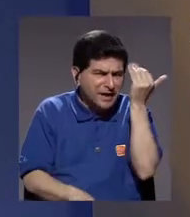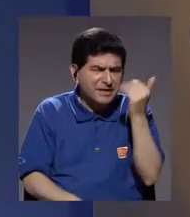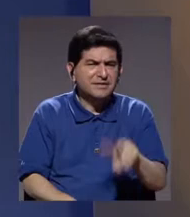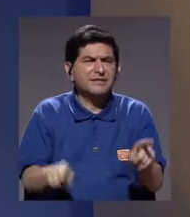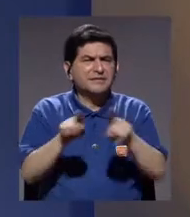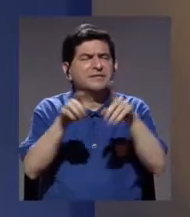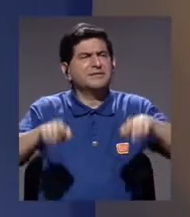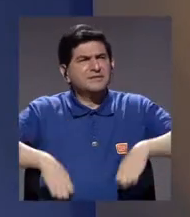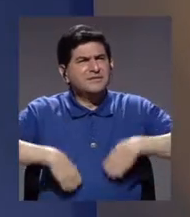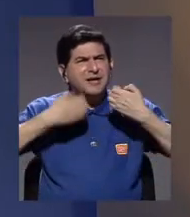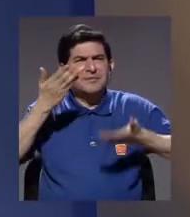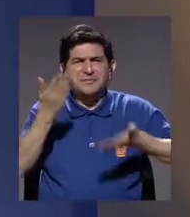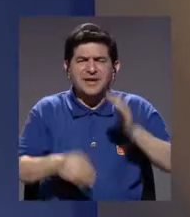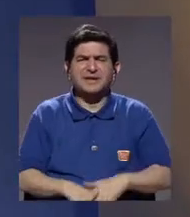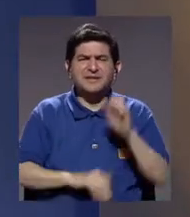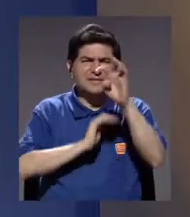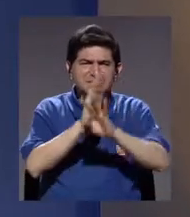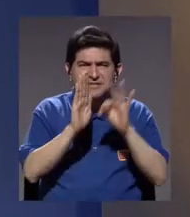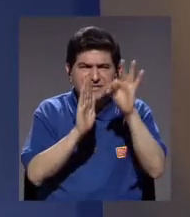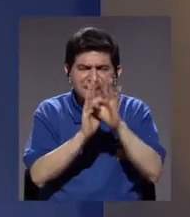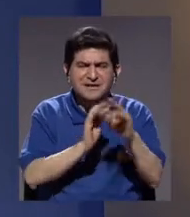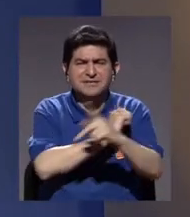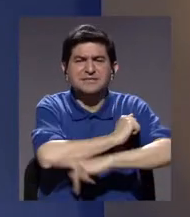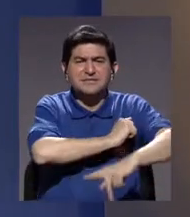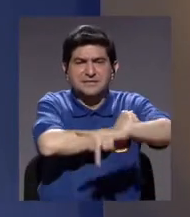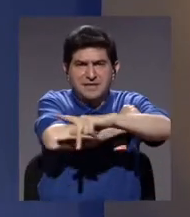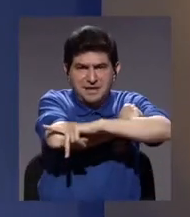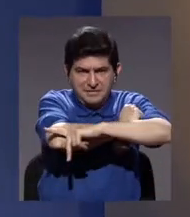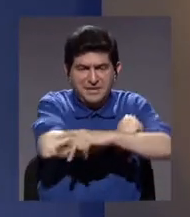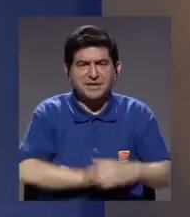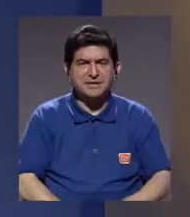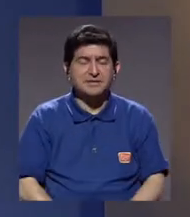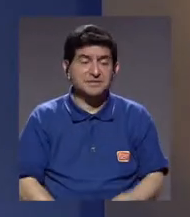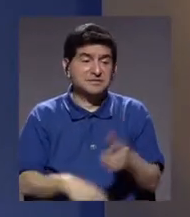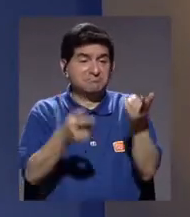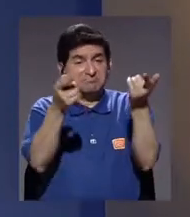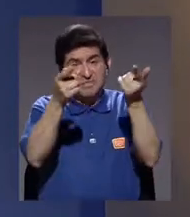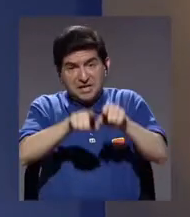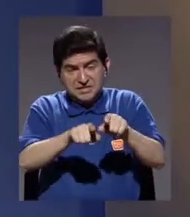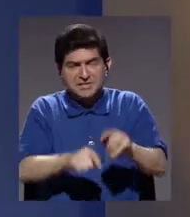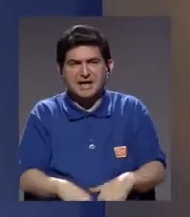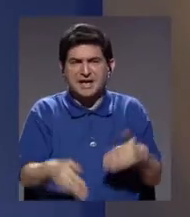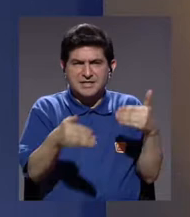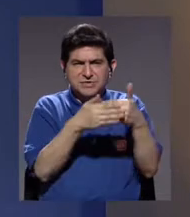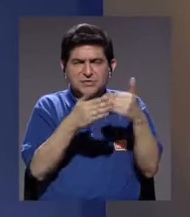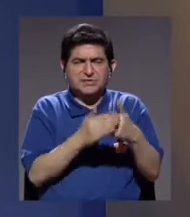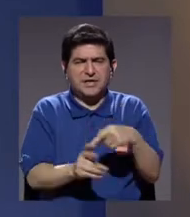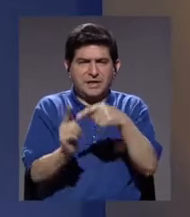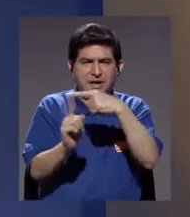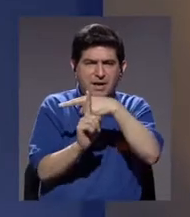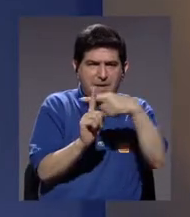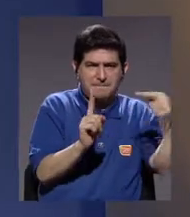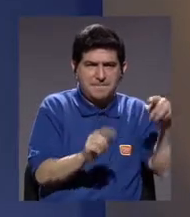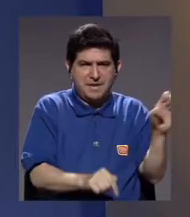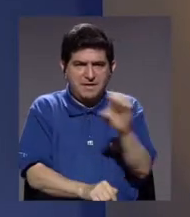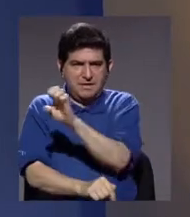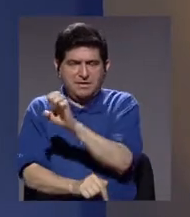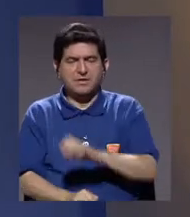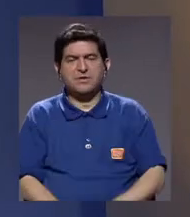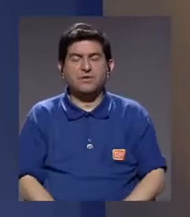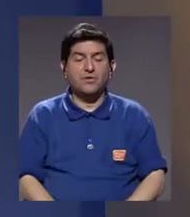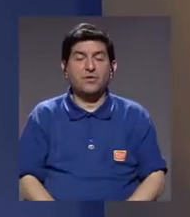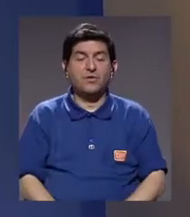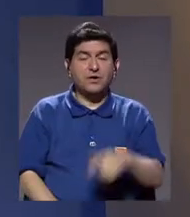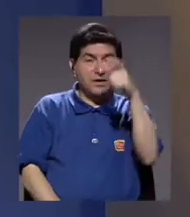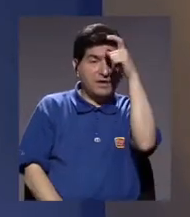Creo que porque también existe una estigmatización sobre los países que están cercanos a Medio Oriente, y